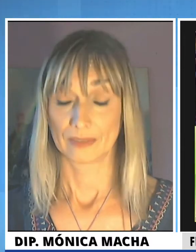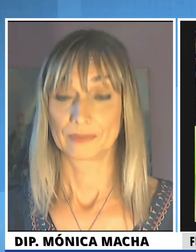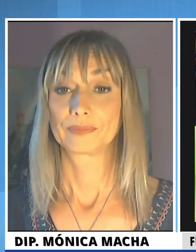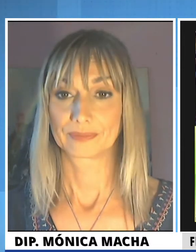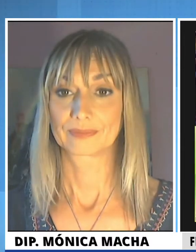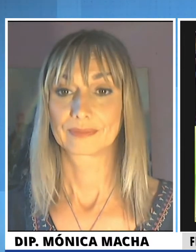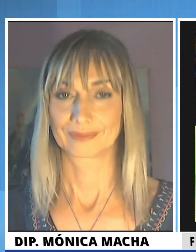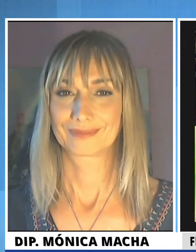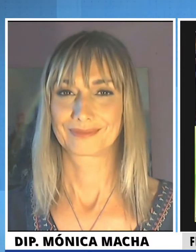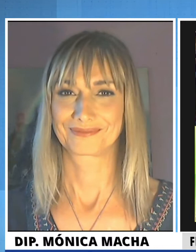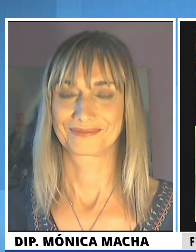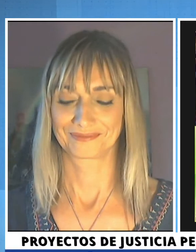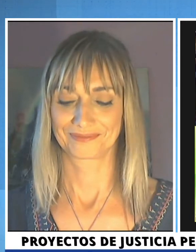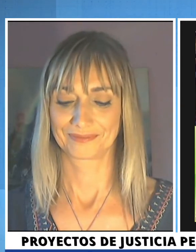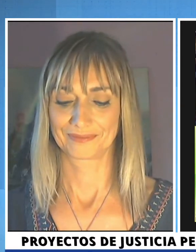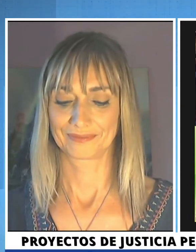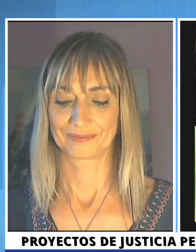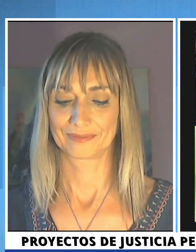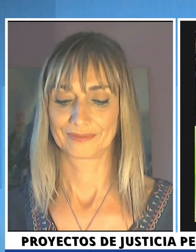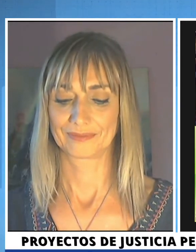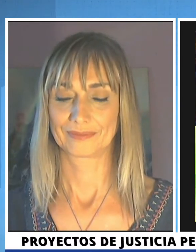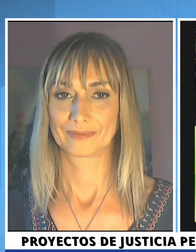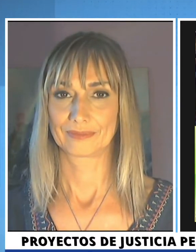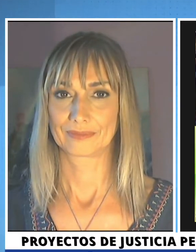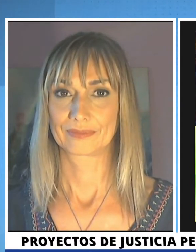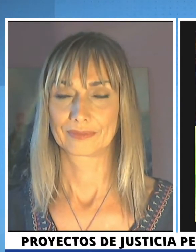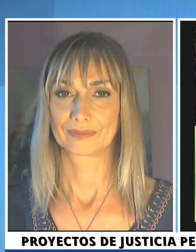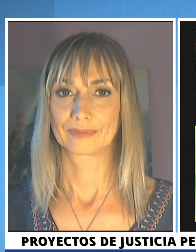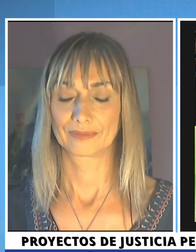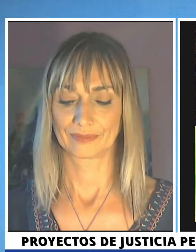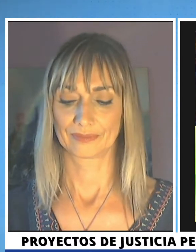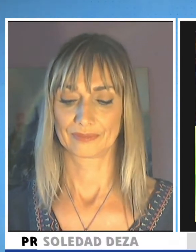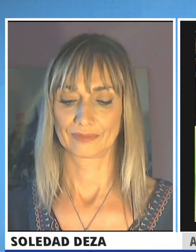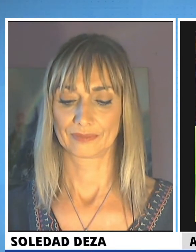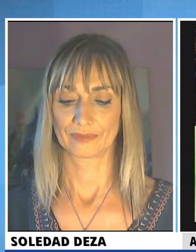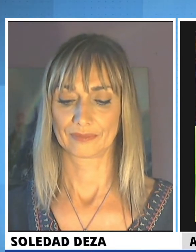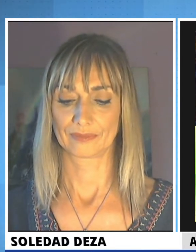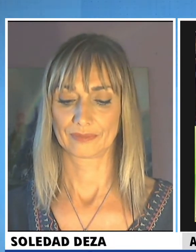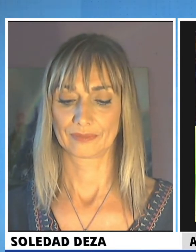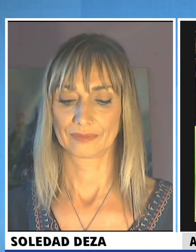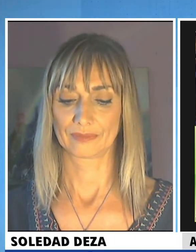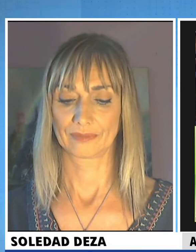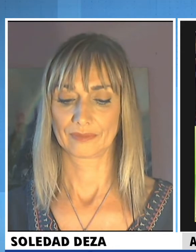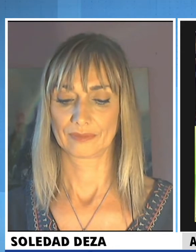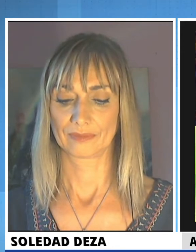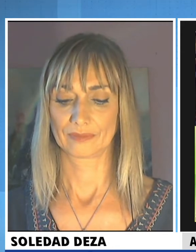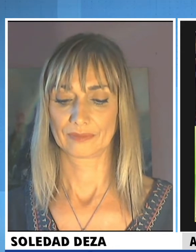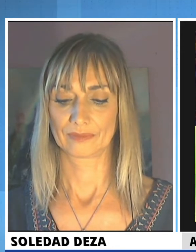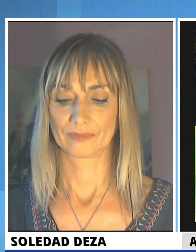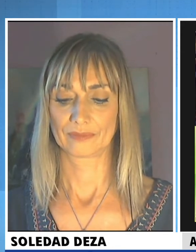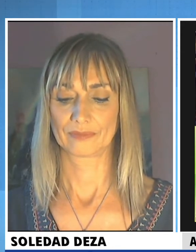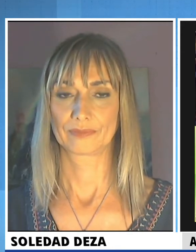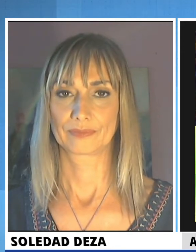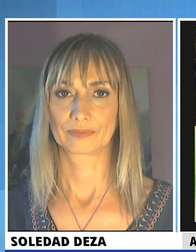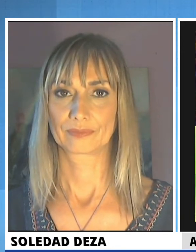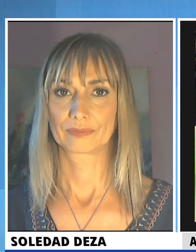mucho identificar la violencia institucional, por ejemplo. La asociamos intuitivamente muy rápido